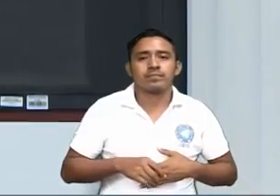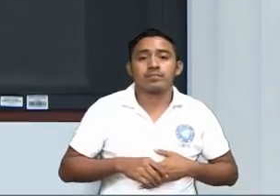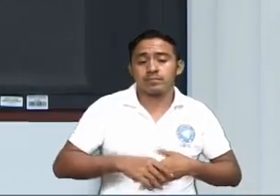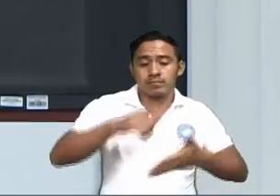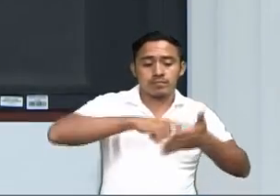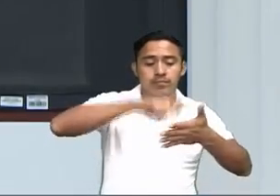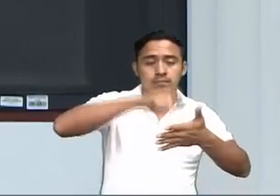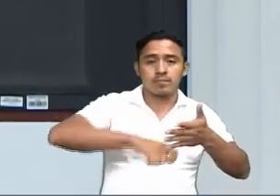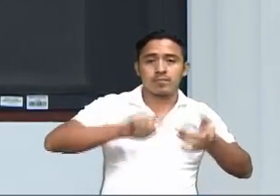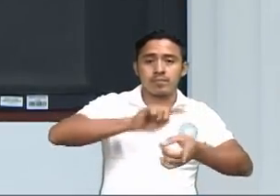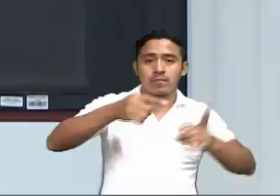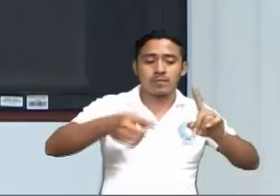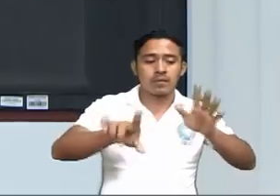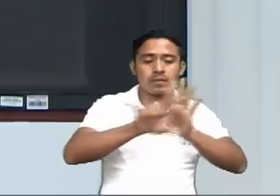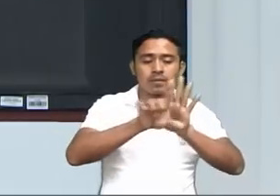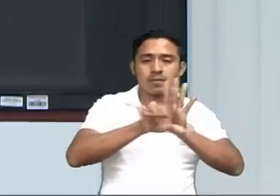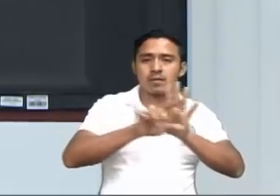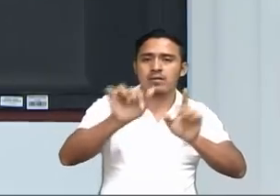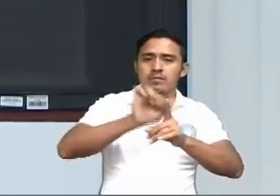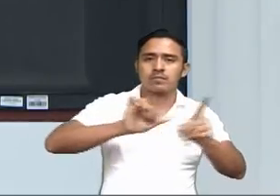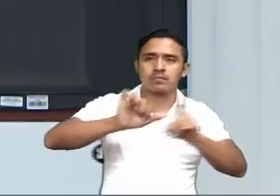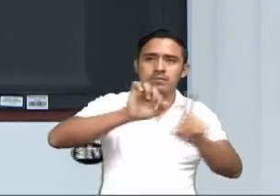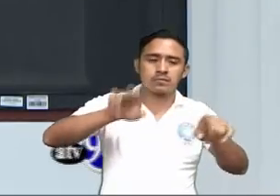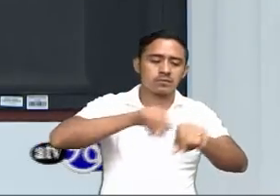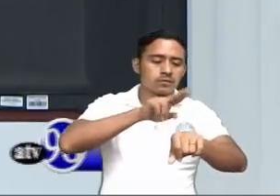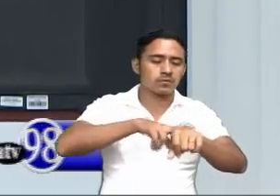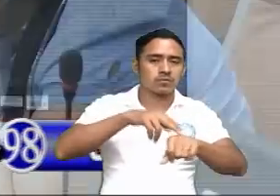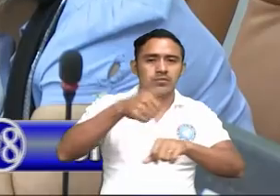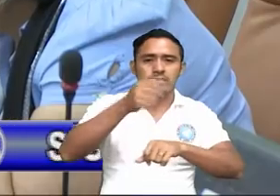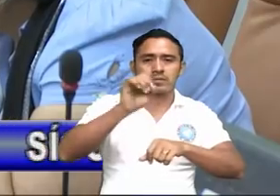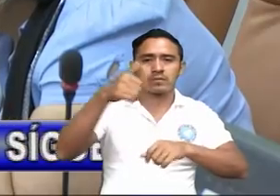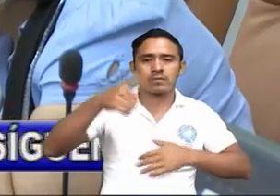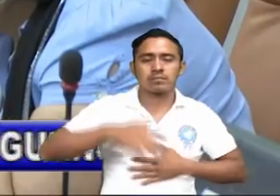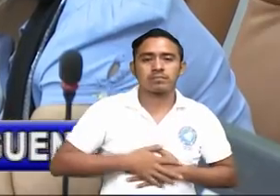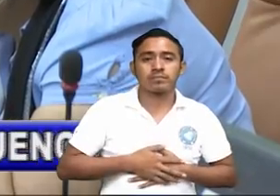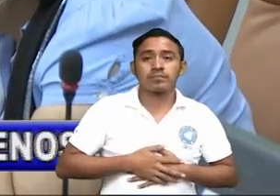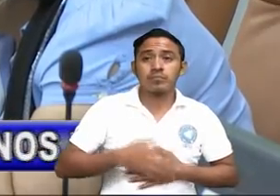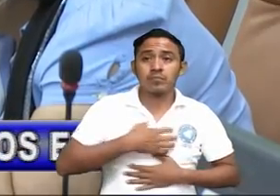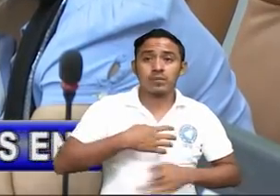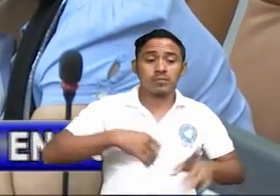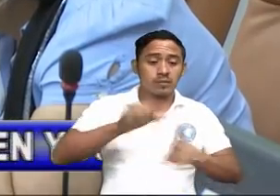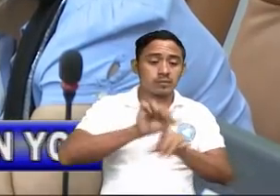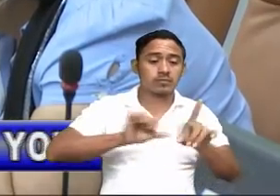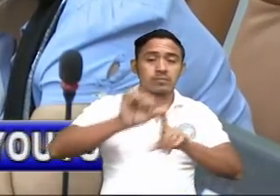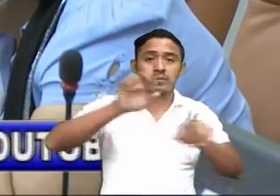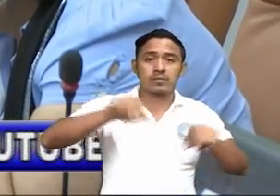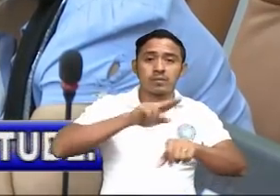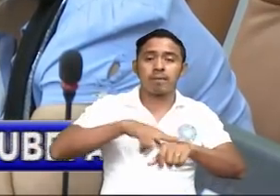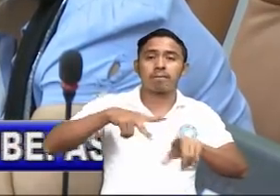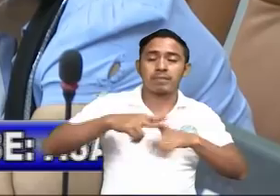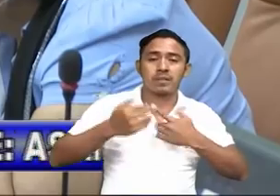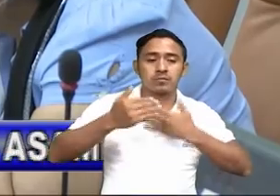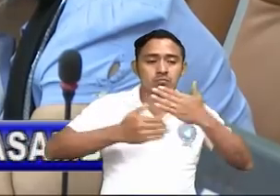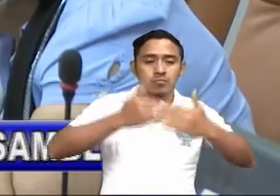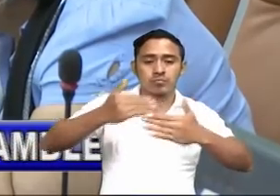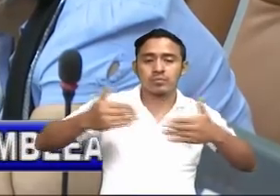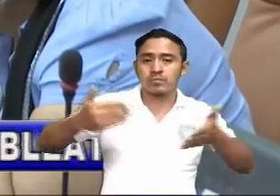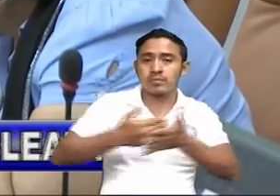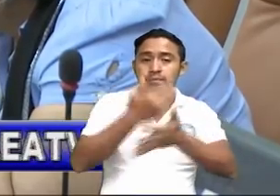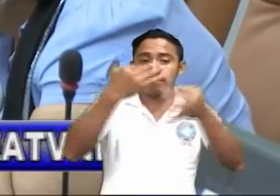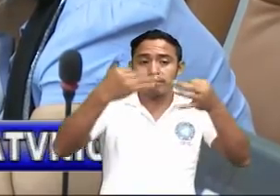Aprobadas las reformas a la Ley Orgánica de la Asamblea Nacional. De esta manera, el legislativo nicaragüense entra en un proceso de actualización